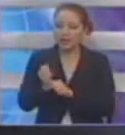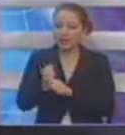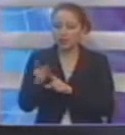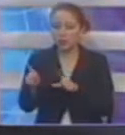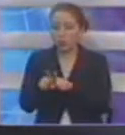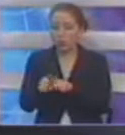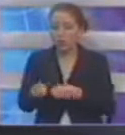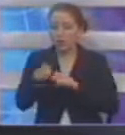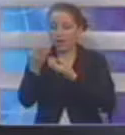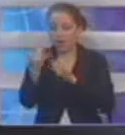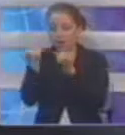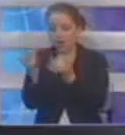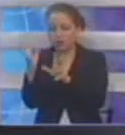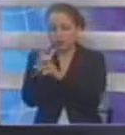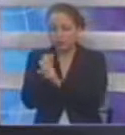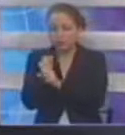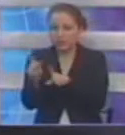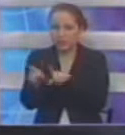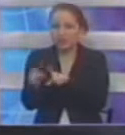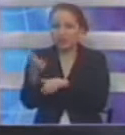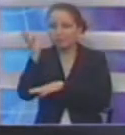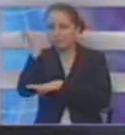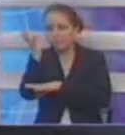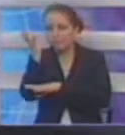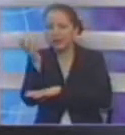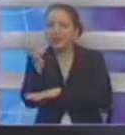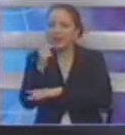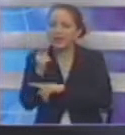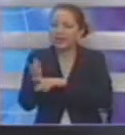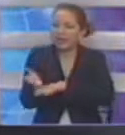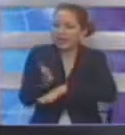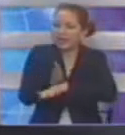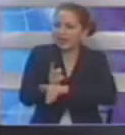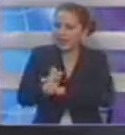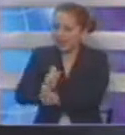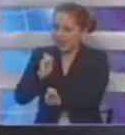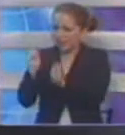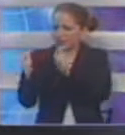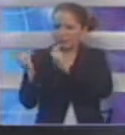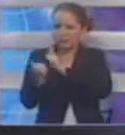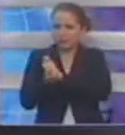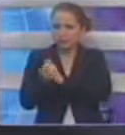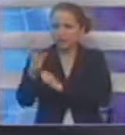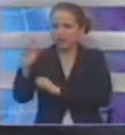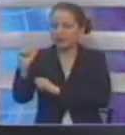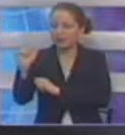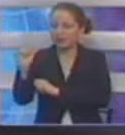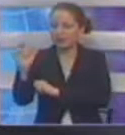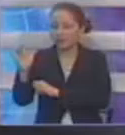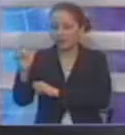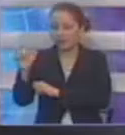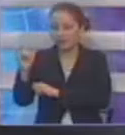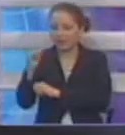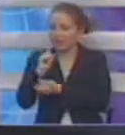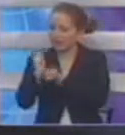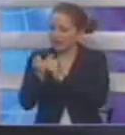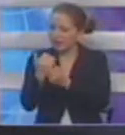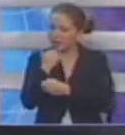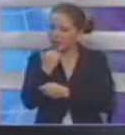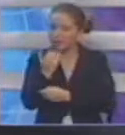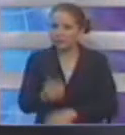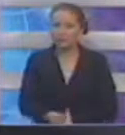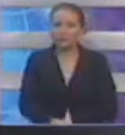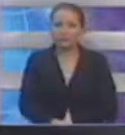Cámara de Comercio de Guayaquil esta noche. ¿De aquella época acá le cambió el mundo a la sociedad, a la humanidad o qué?